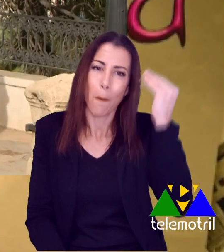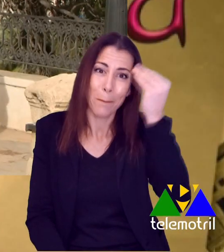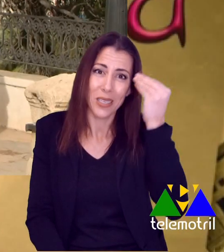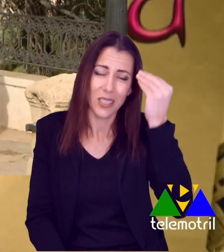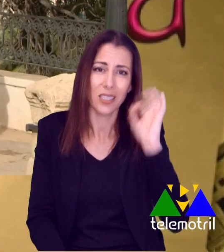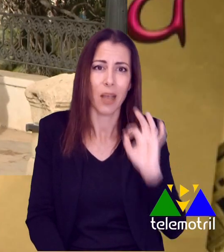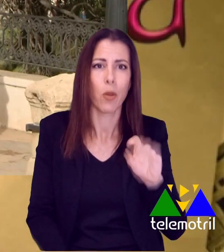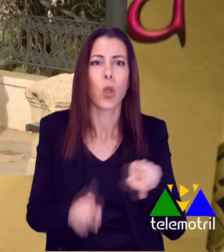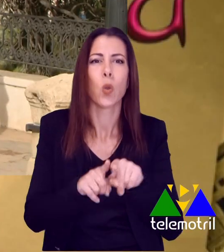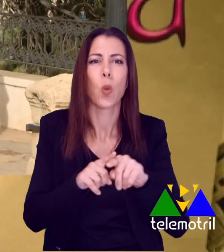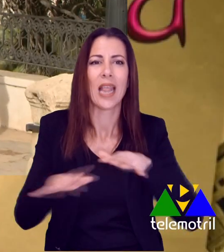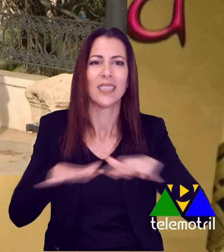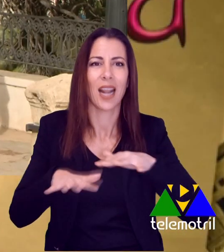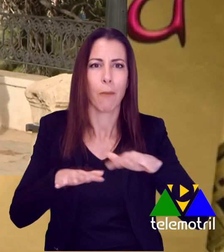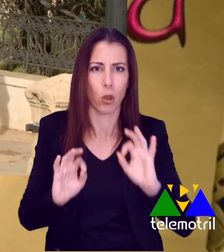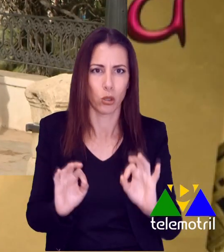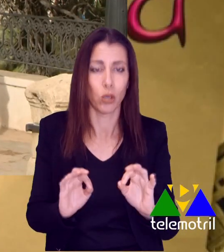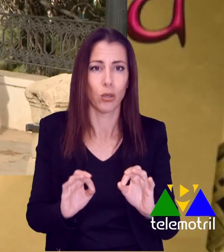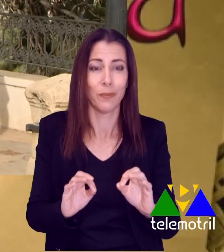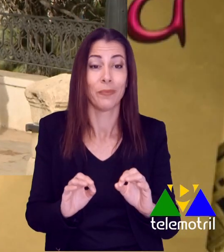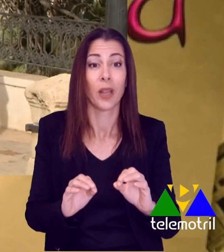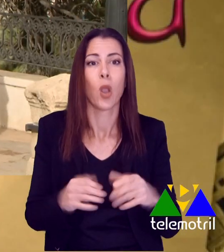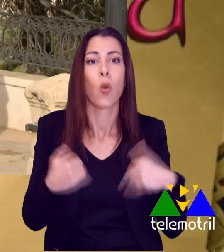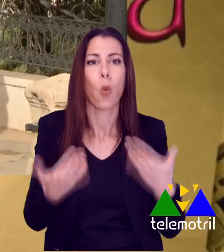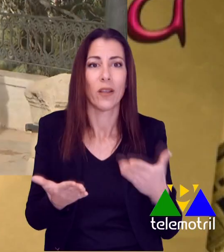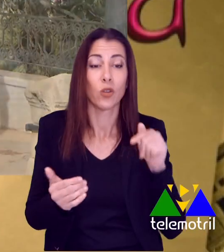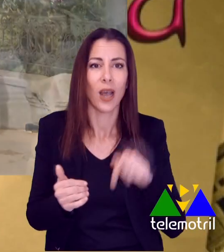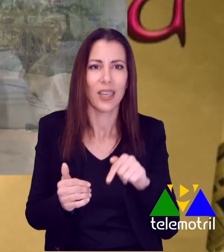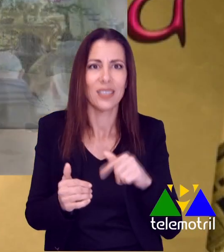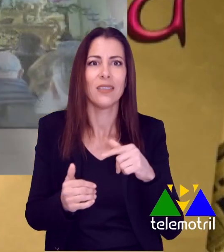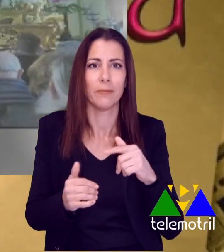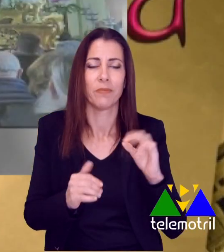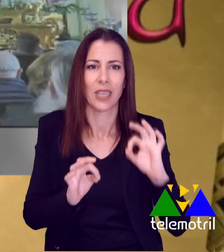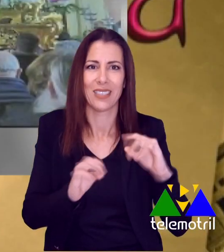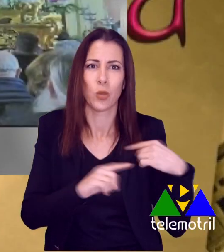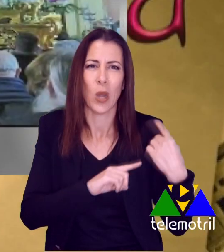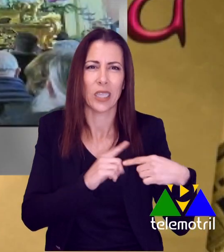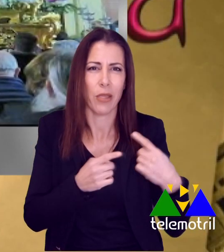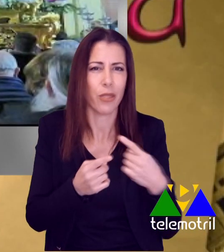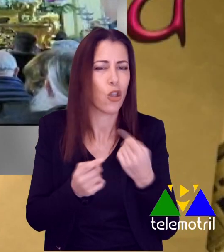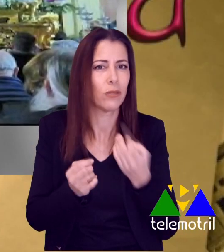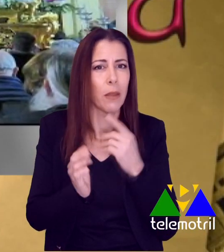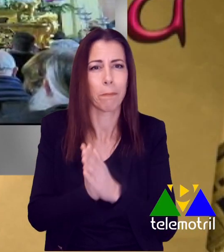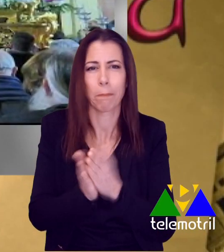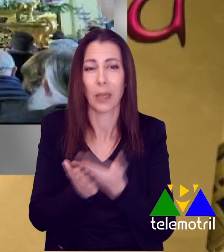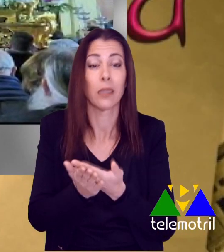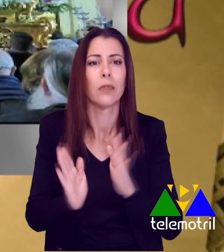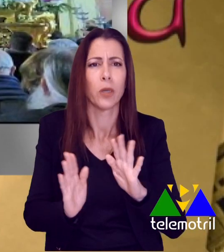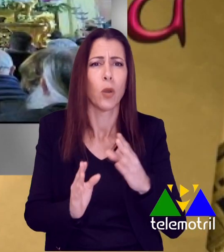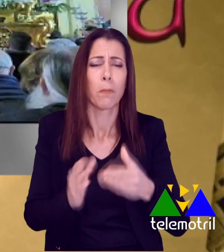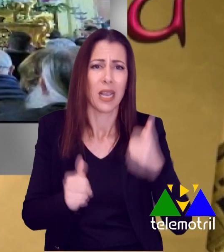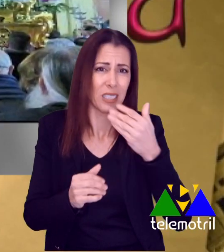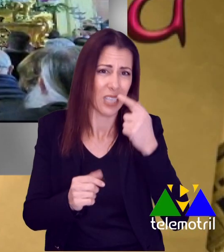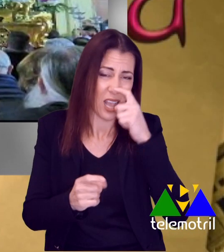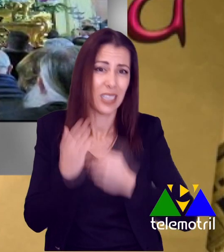es con los terremotos. Con los terremotos es cuando se hace esa tradición, pero esa tradición es mucho más antigua, ¿no? Esa tradición de llevar la